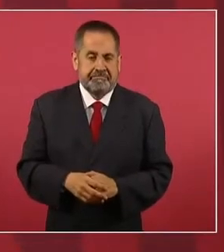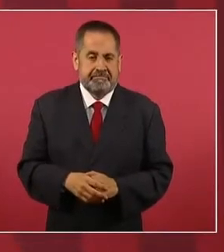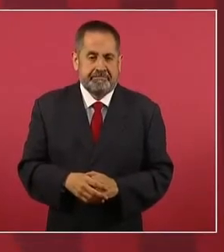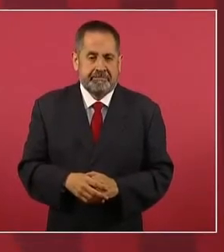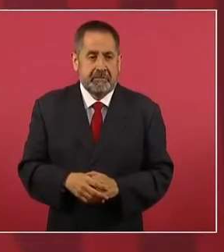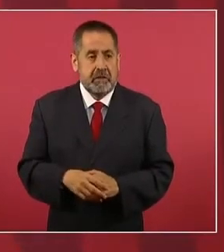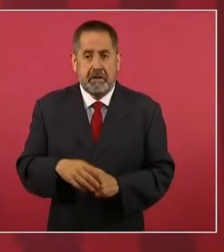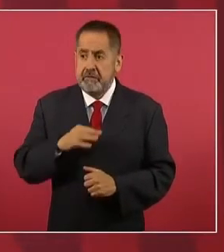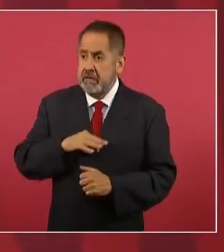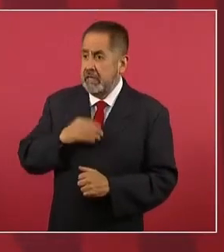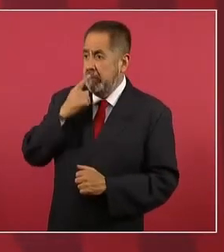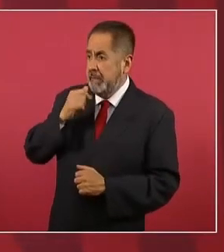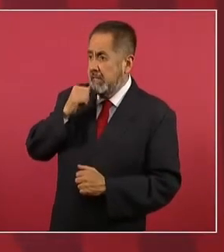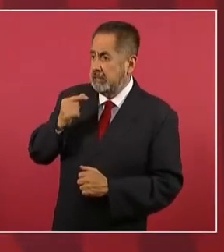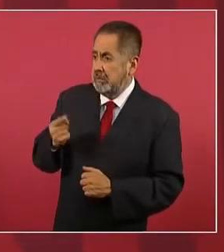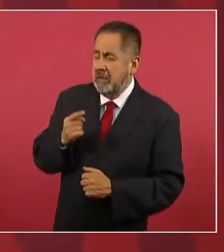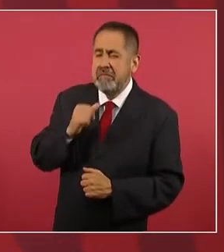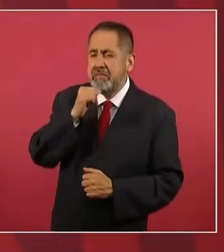perdurable.